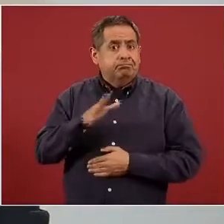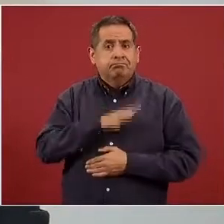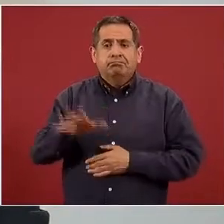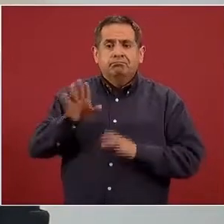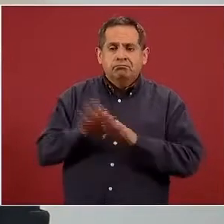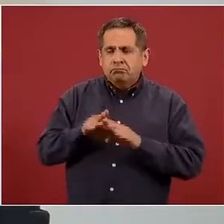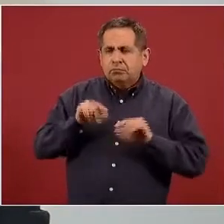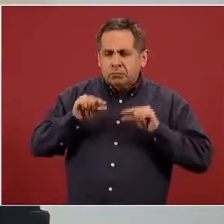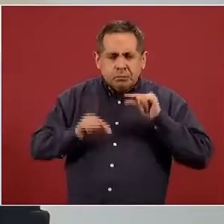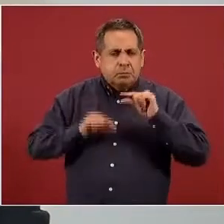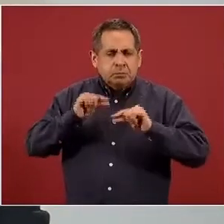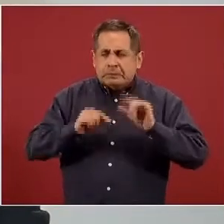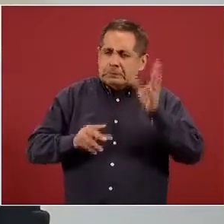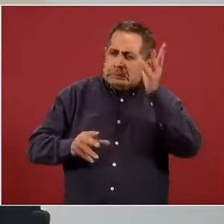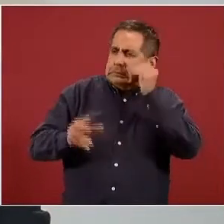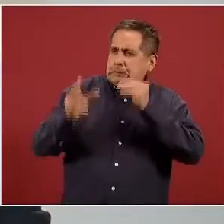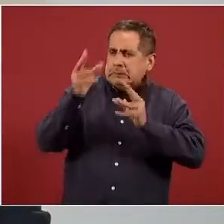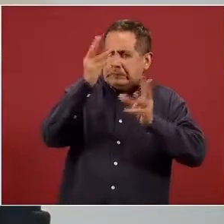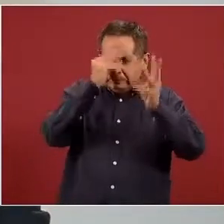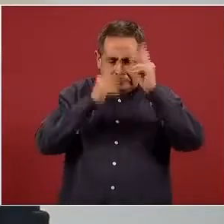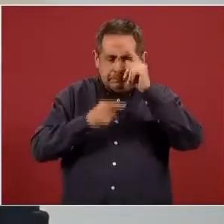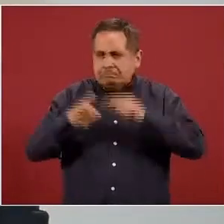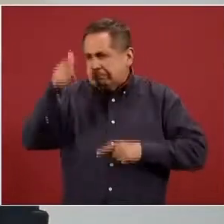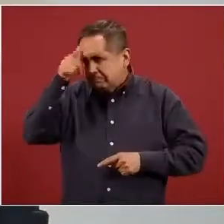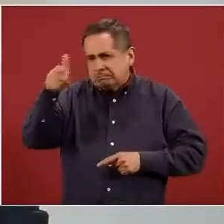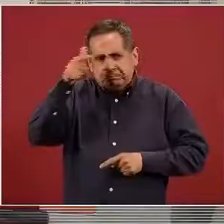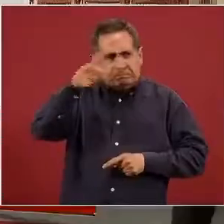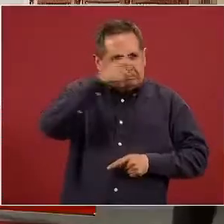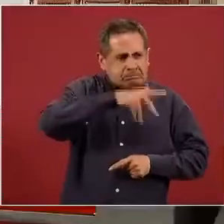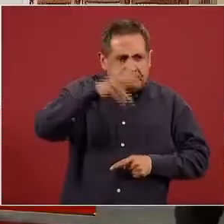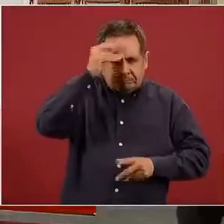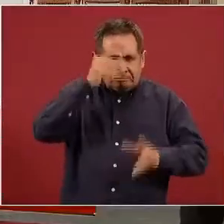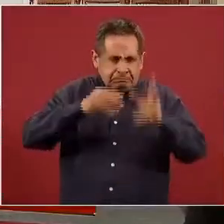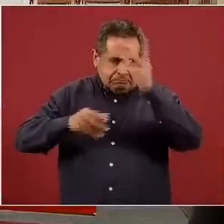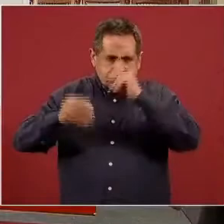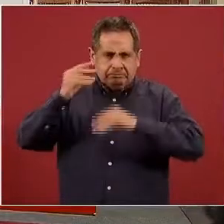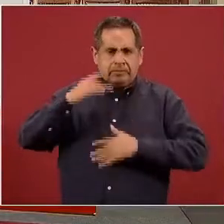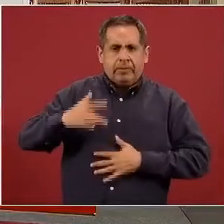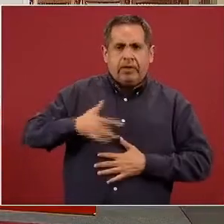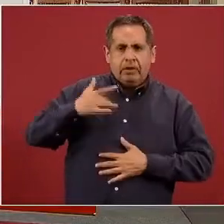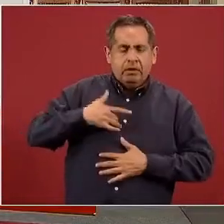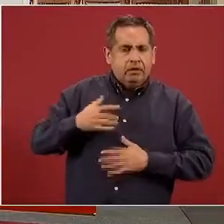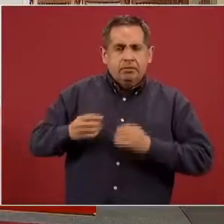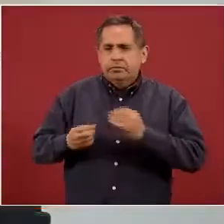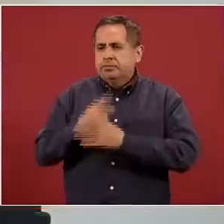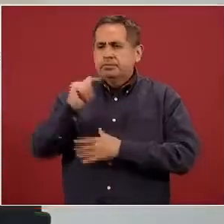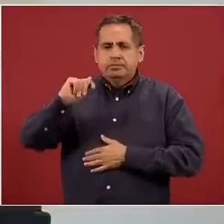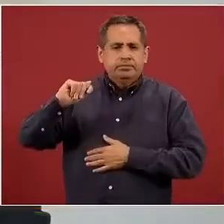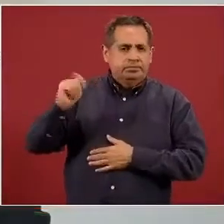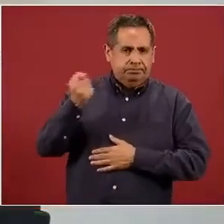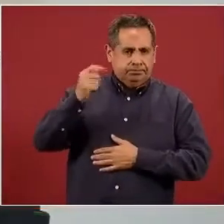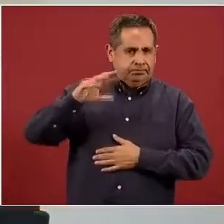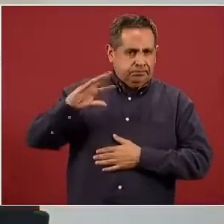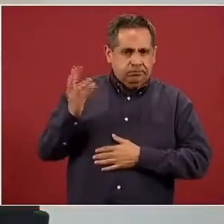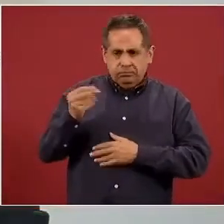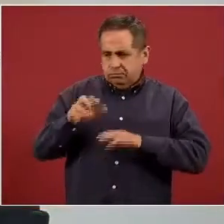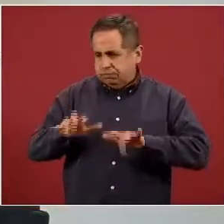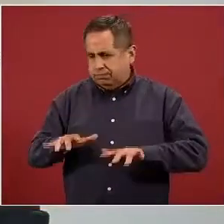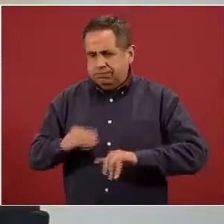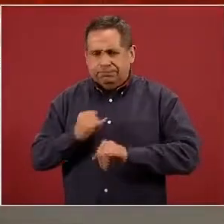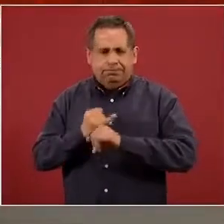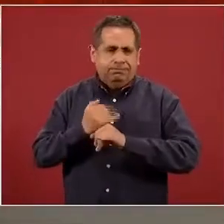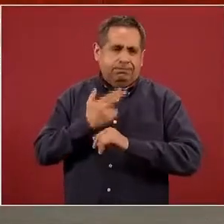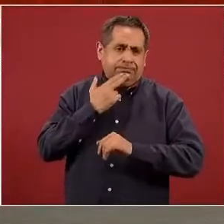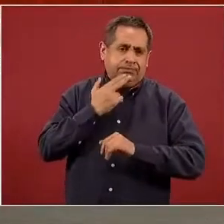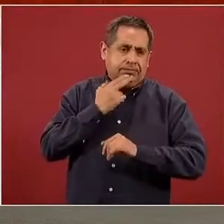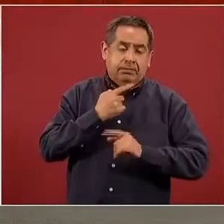va construyendo día a día y que tenemos la posibilidad de hacer uso de las nuevas tecnologías, tanto para bien como